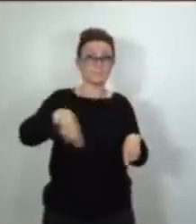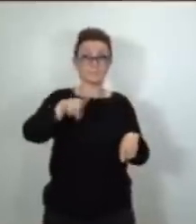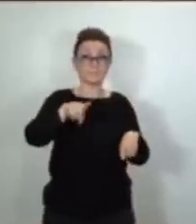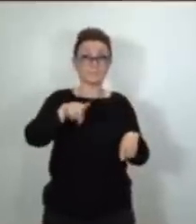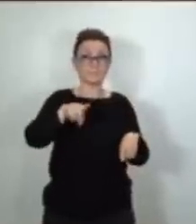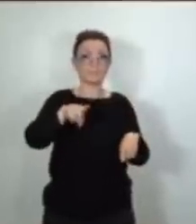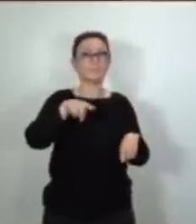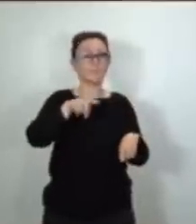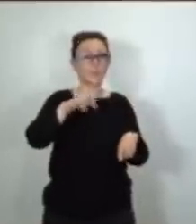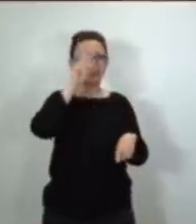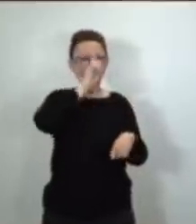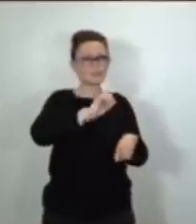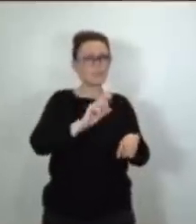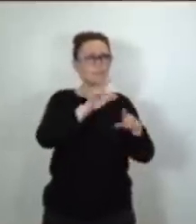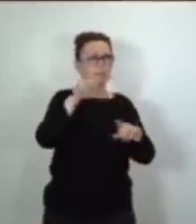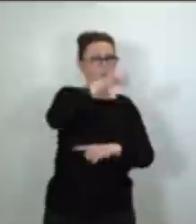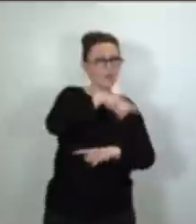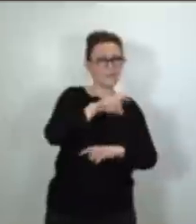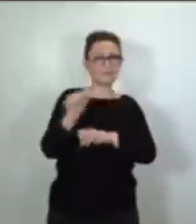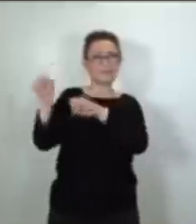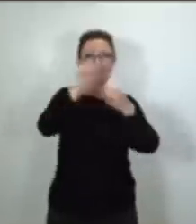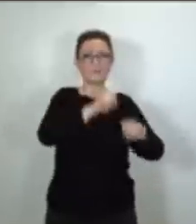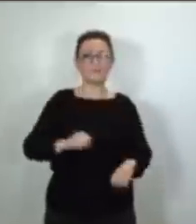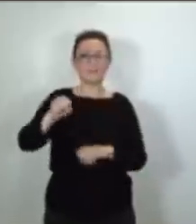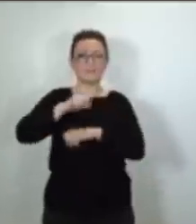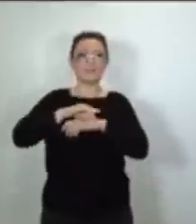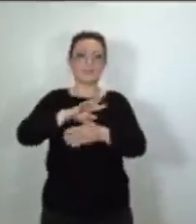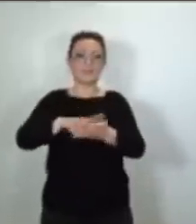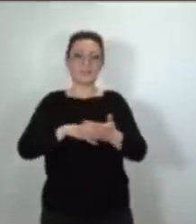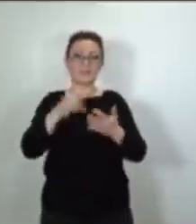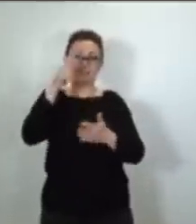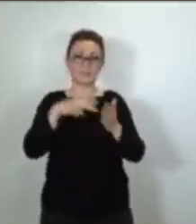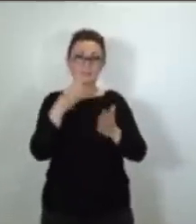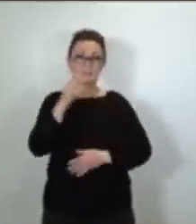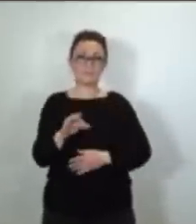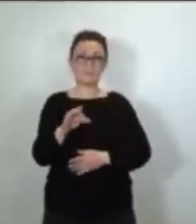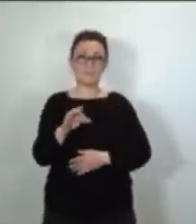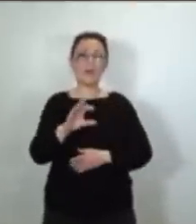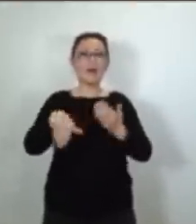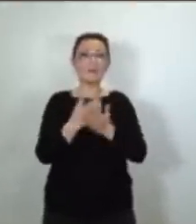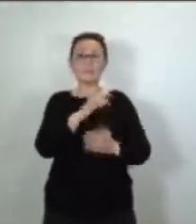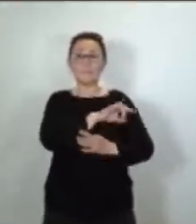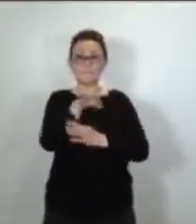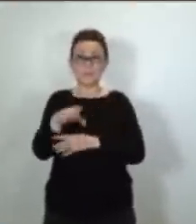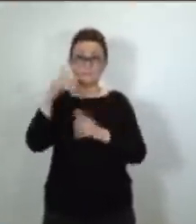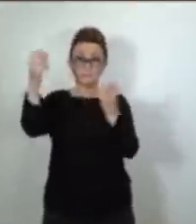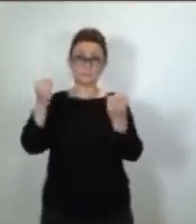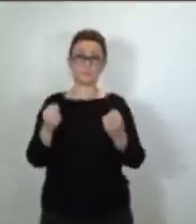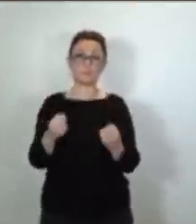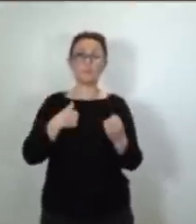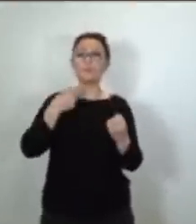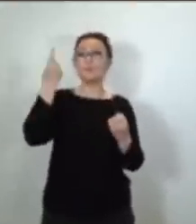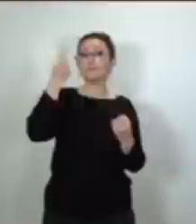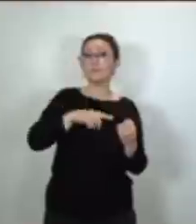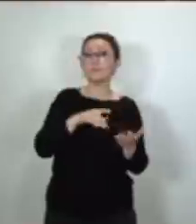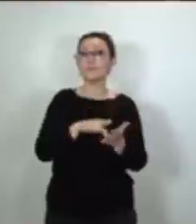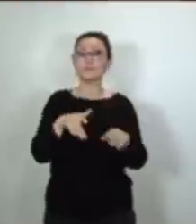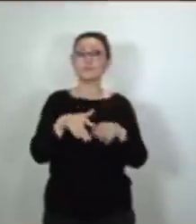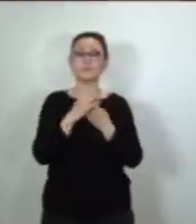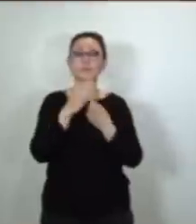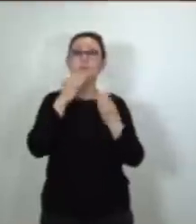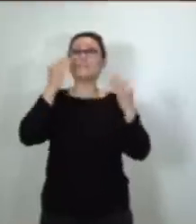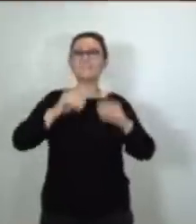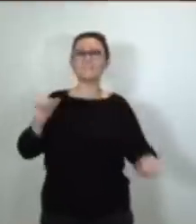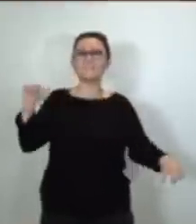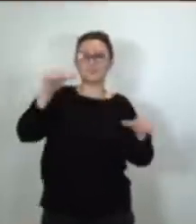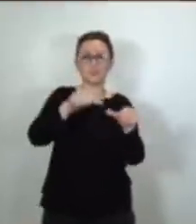defendido la Agenda 2030, más incluso que muchas instituciones. Soy consciente de que nos encontramos en un momento histórico en el